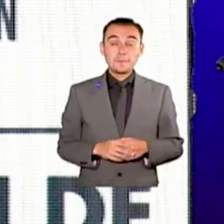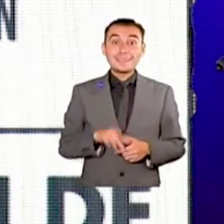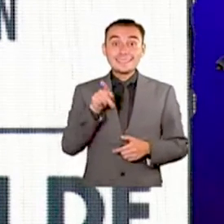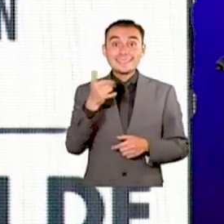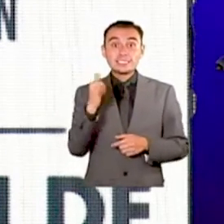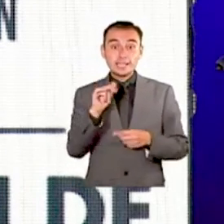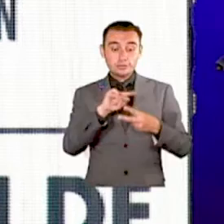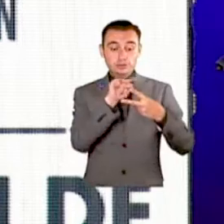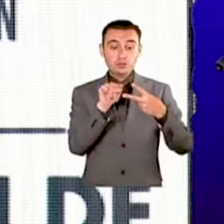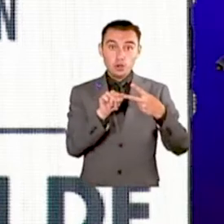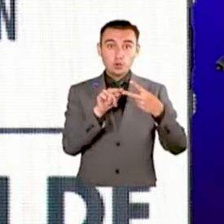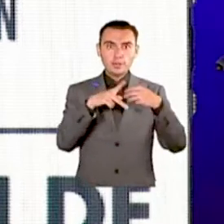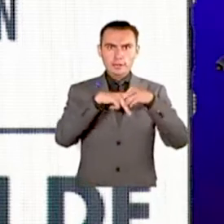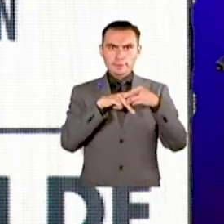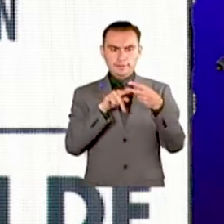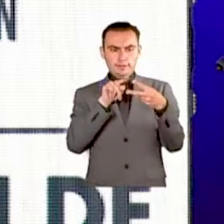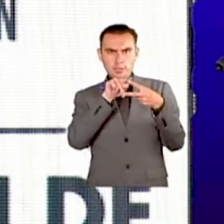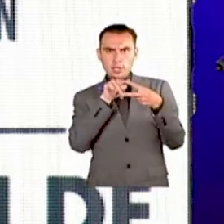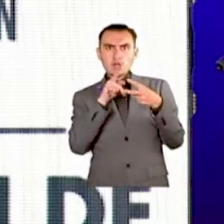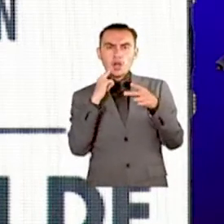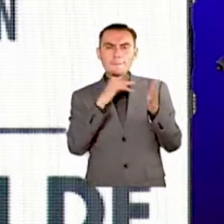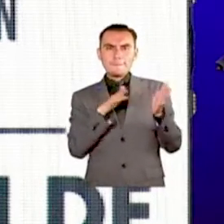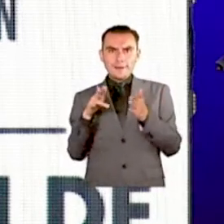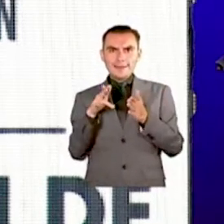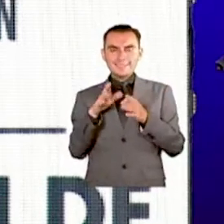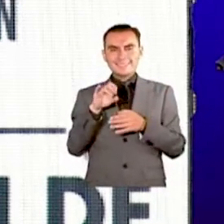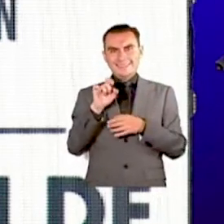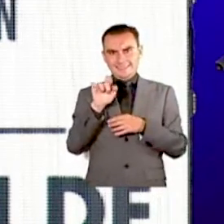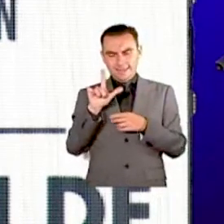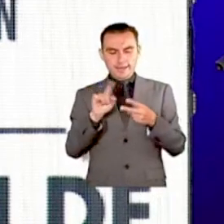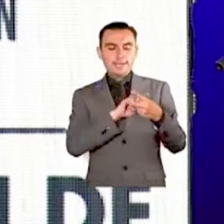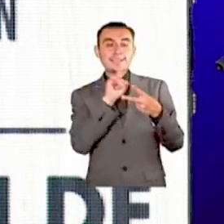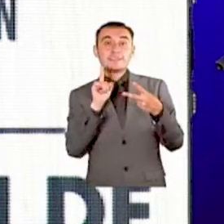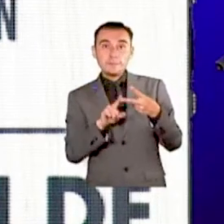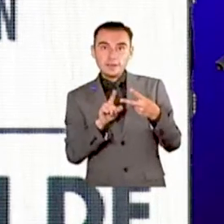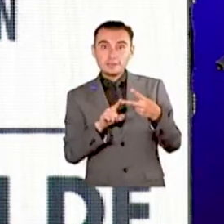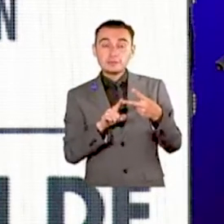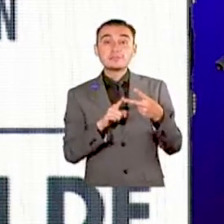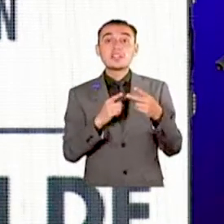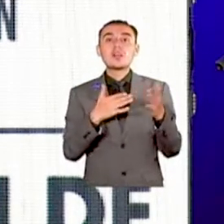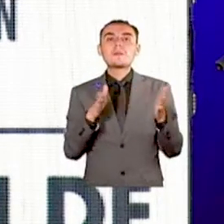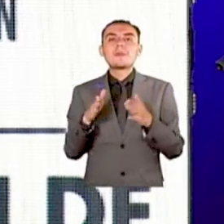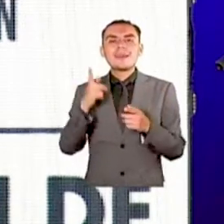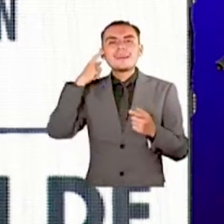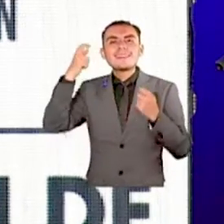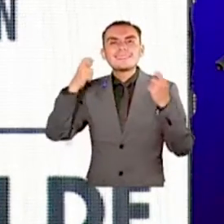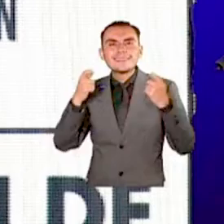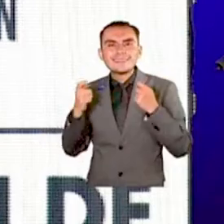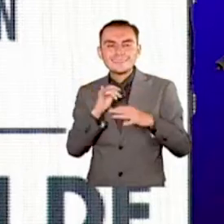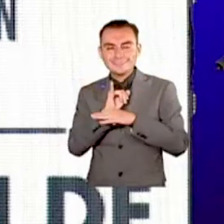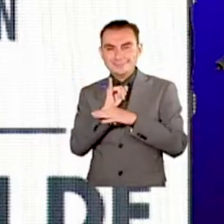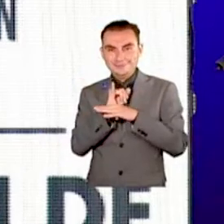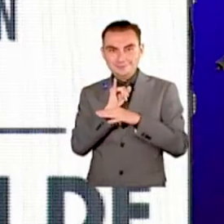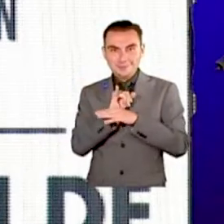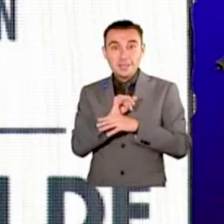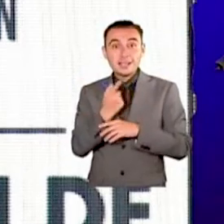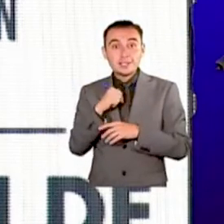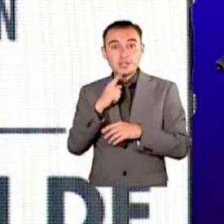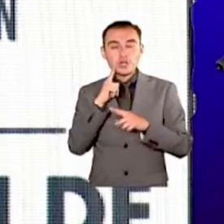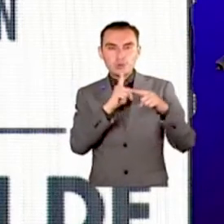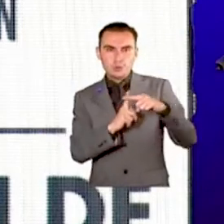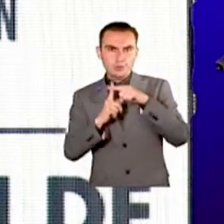esas herramientas de planeación son el Plan Decenal del Ministerio Público y el Plan Estratégico Institucional de